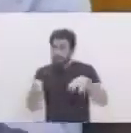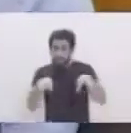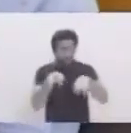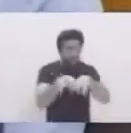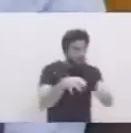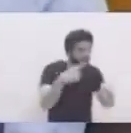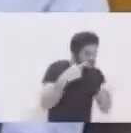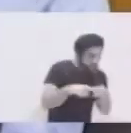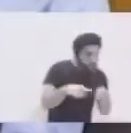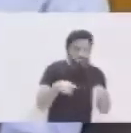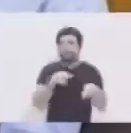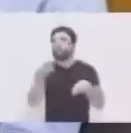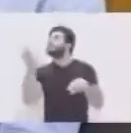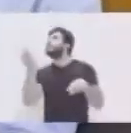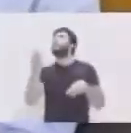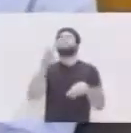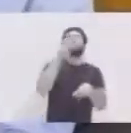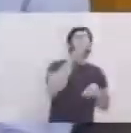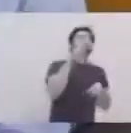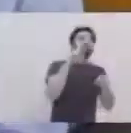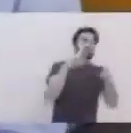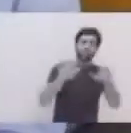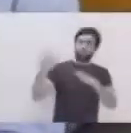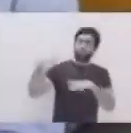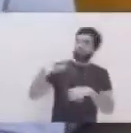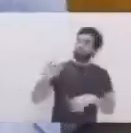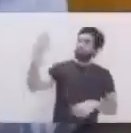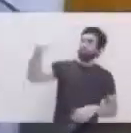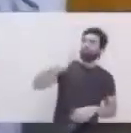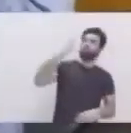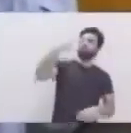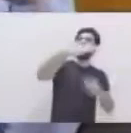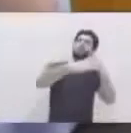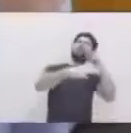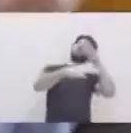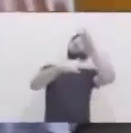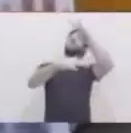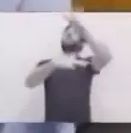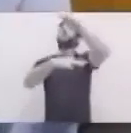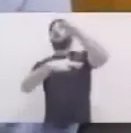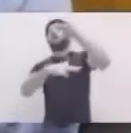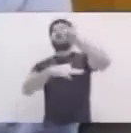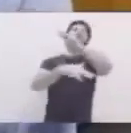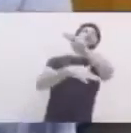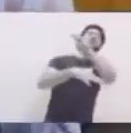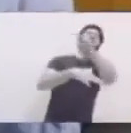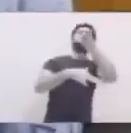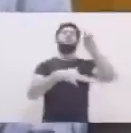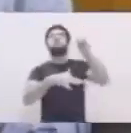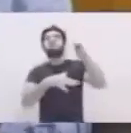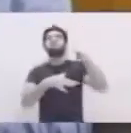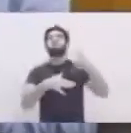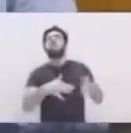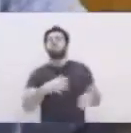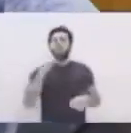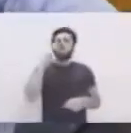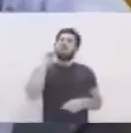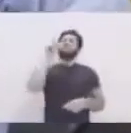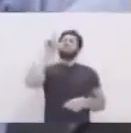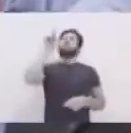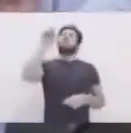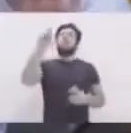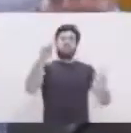jugando y observando qué era lo que sucedía del otro lado. Cuentan que del otro lado del río vivía